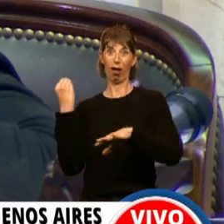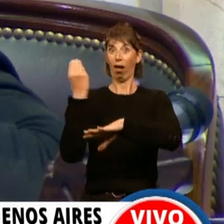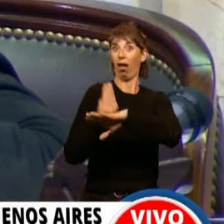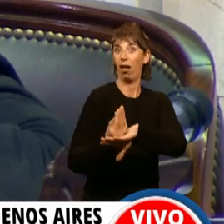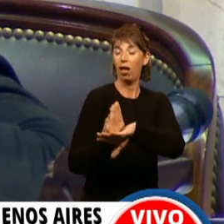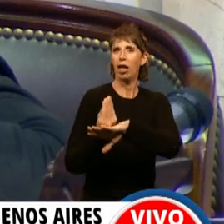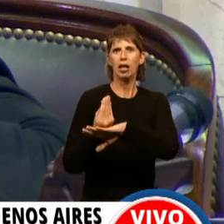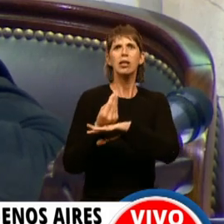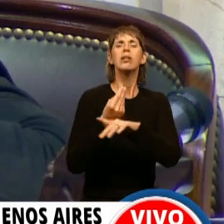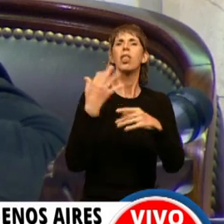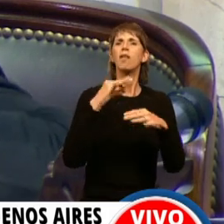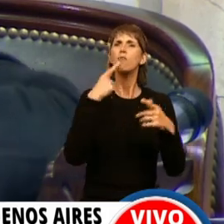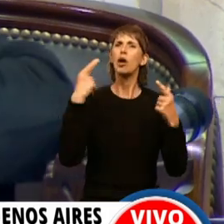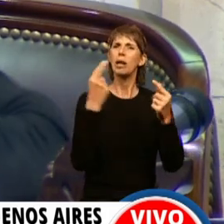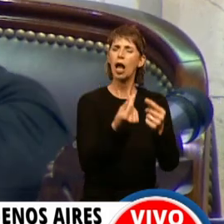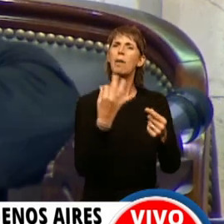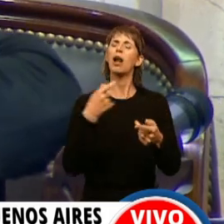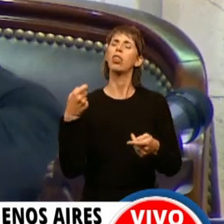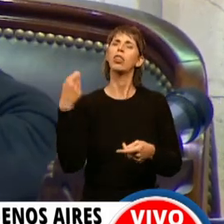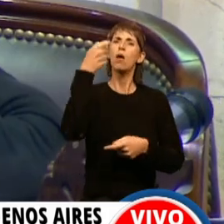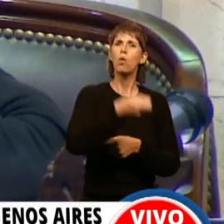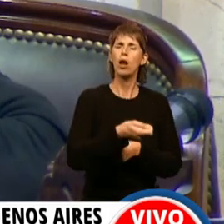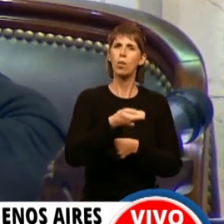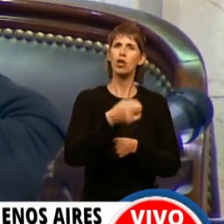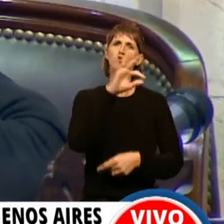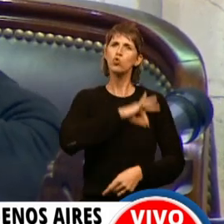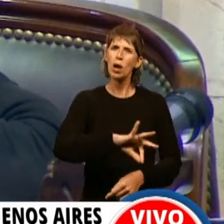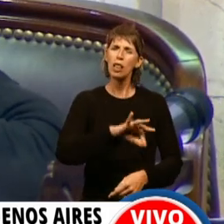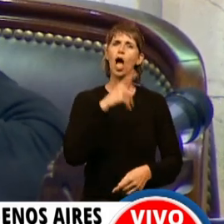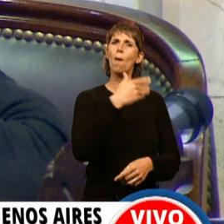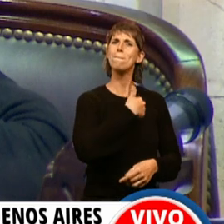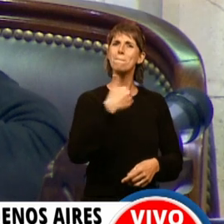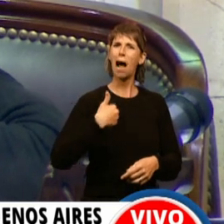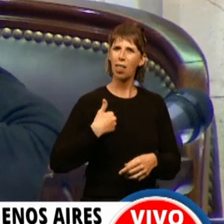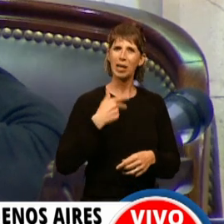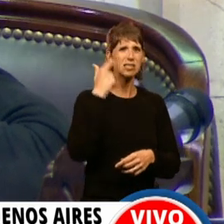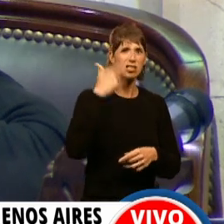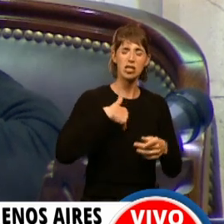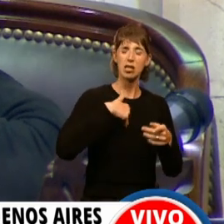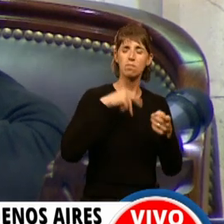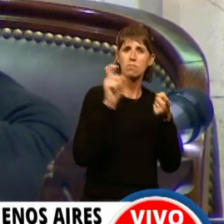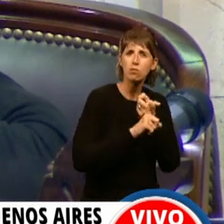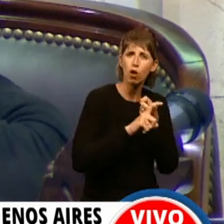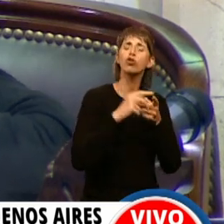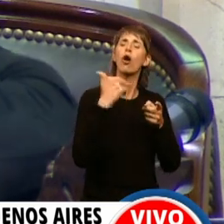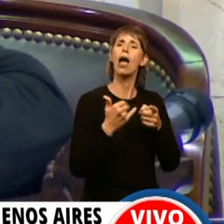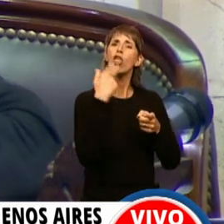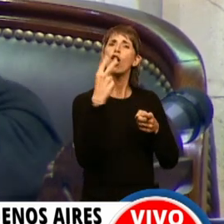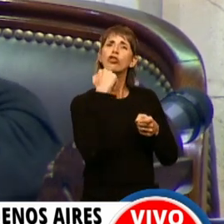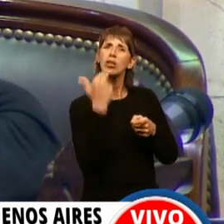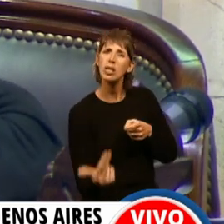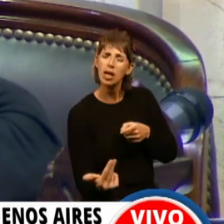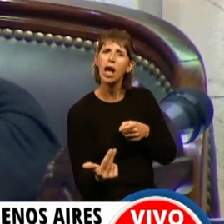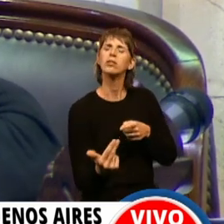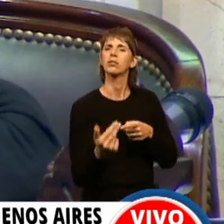que se le restituya el salario a una madre sola de dormir a la que se le negó el derecho a la licencia